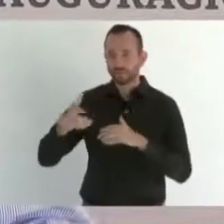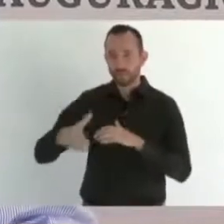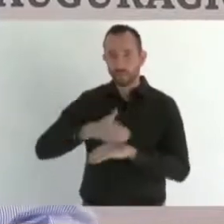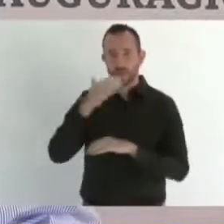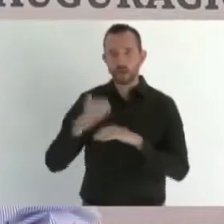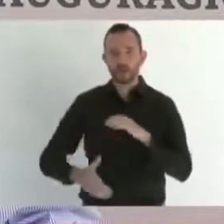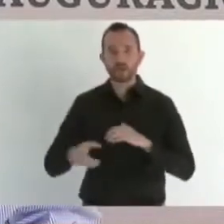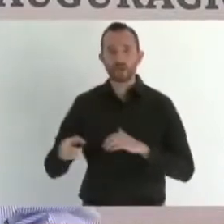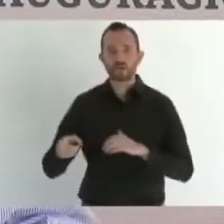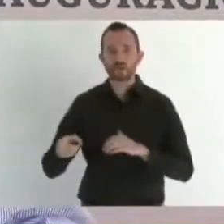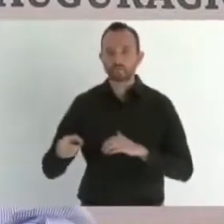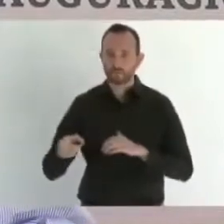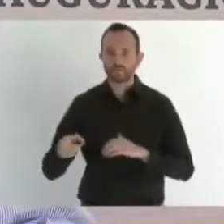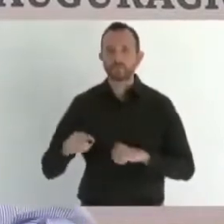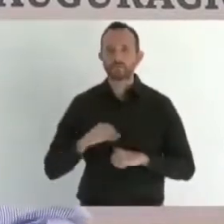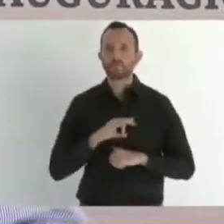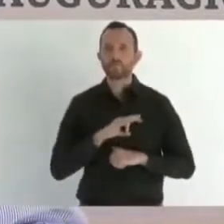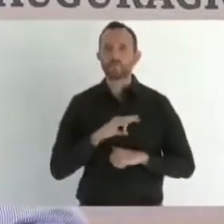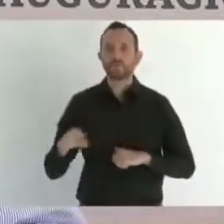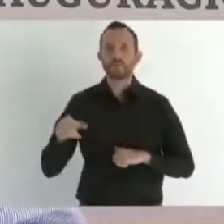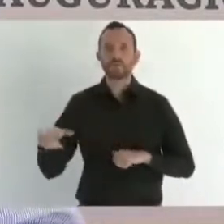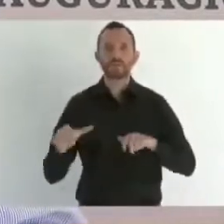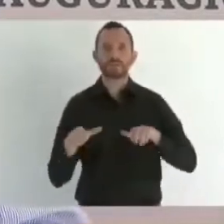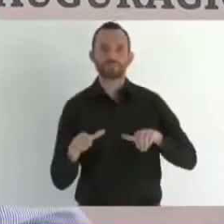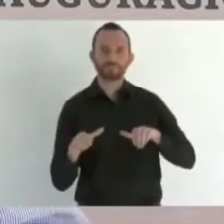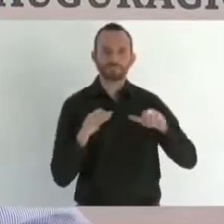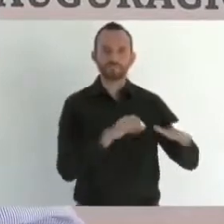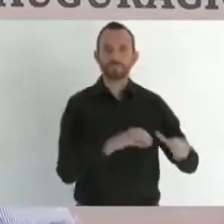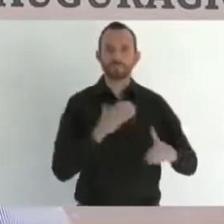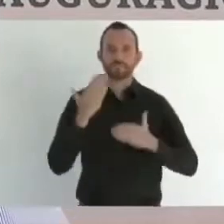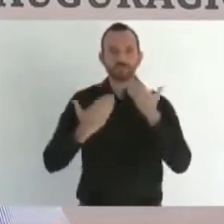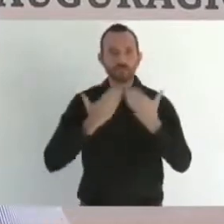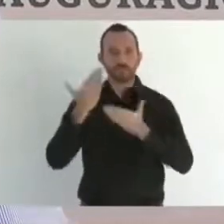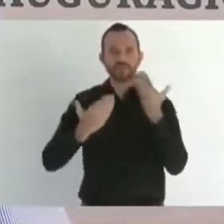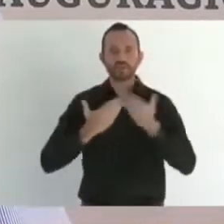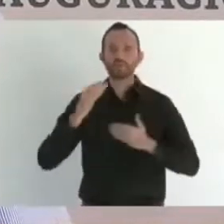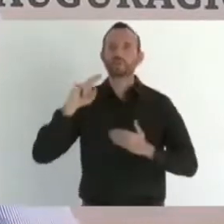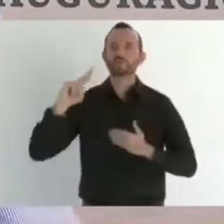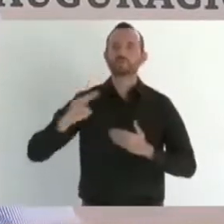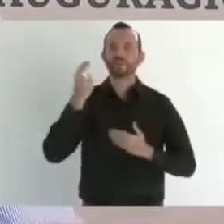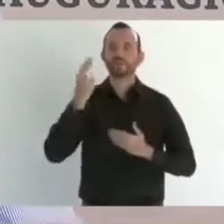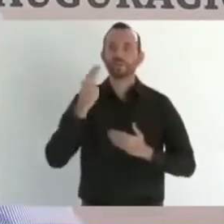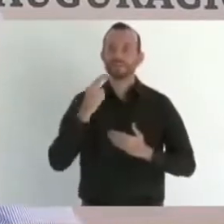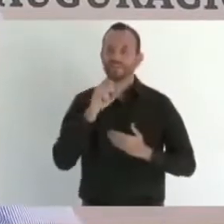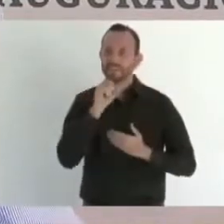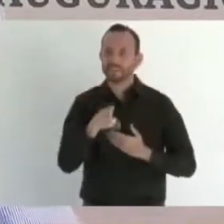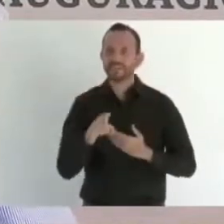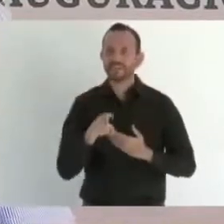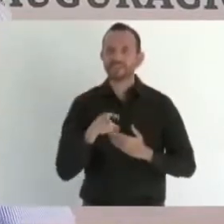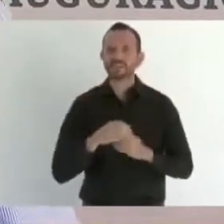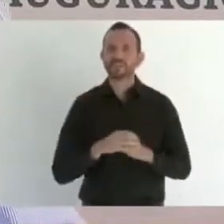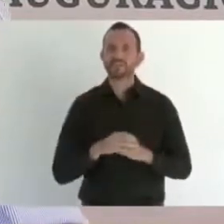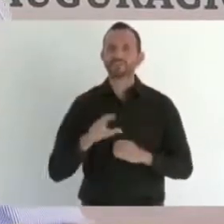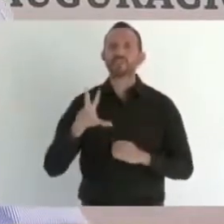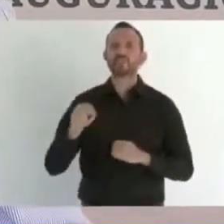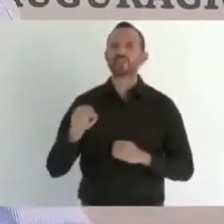puedan estudiar también la universidad que no tengan que irse a